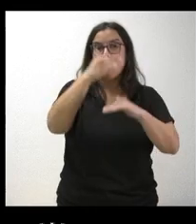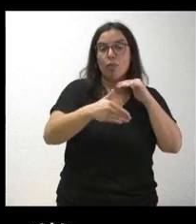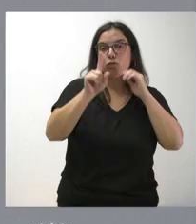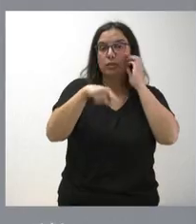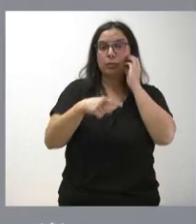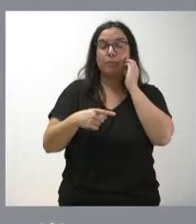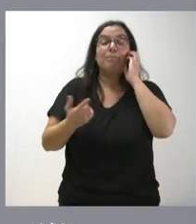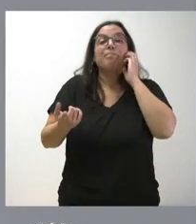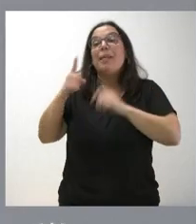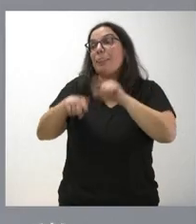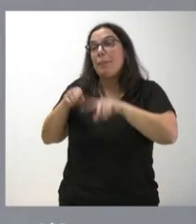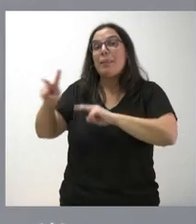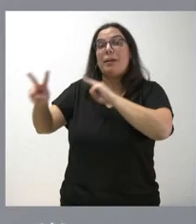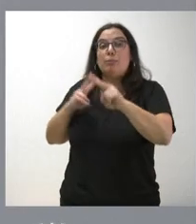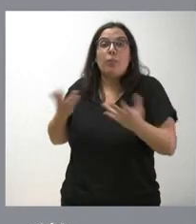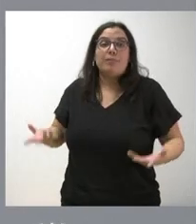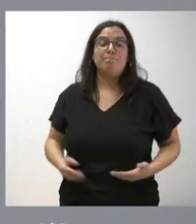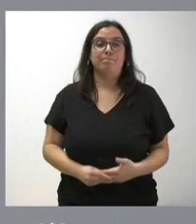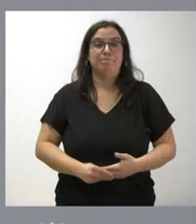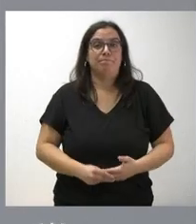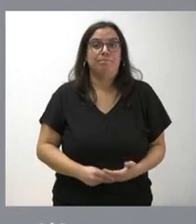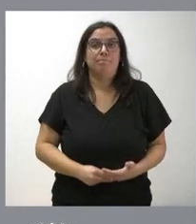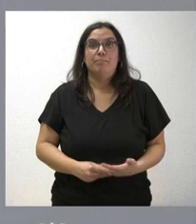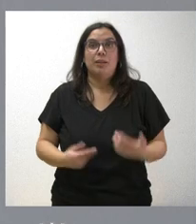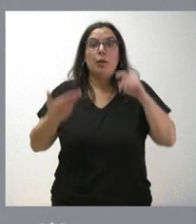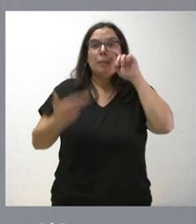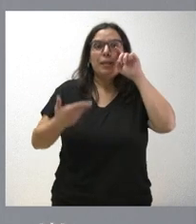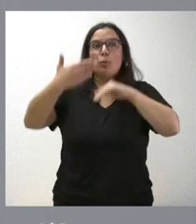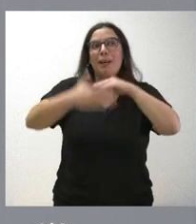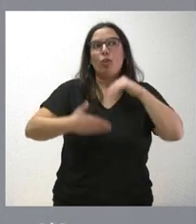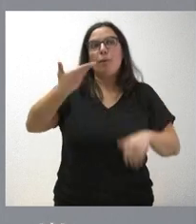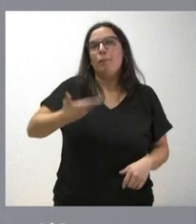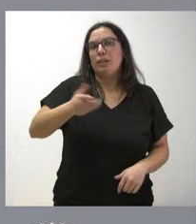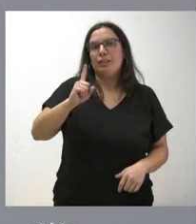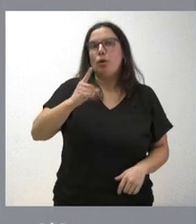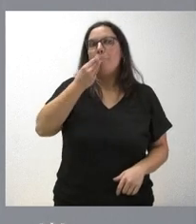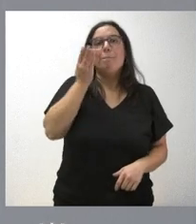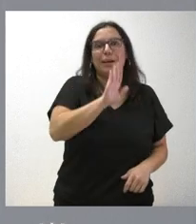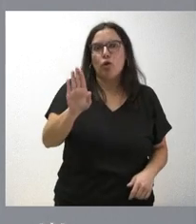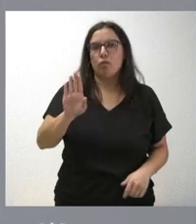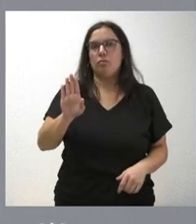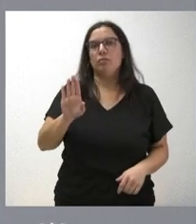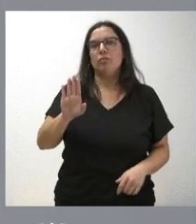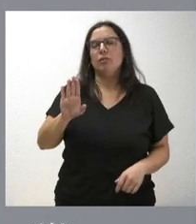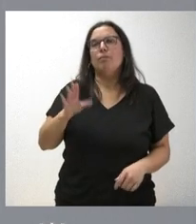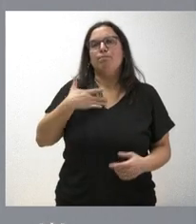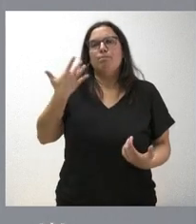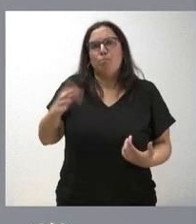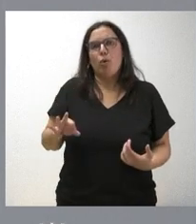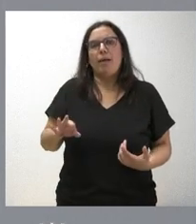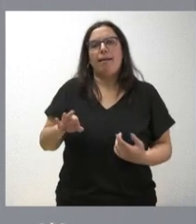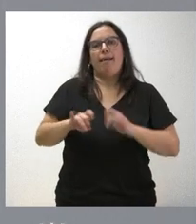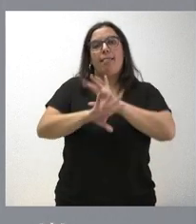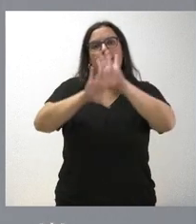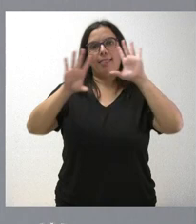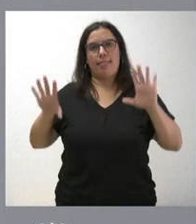vamos a ver cuándo nos resuelven estos asuntos yo creo que no es tan importante el plazo como tener la posibilidad de resolver todas